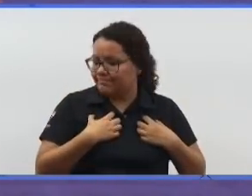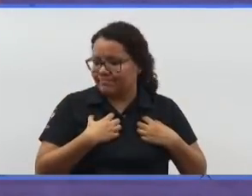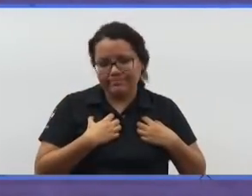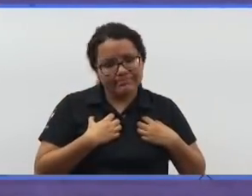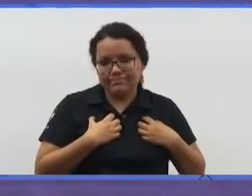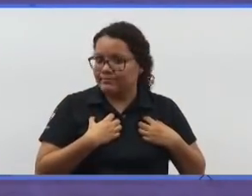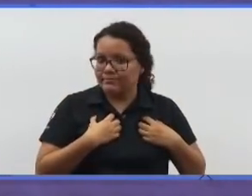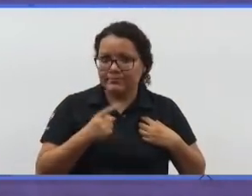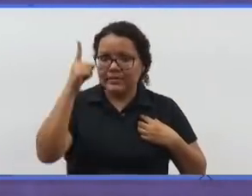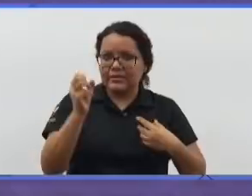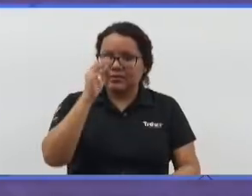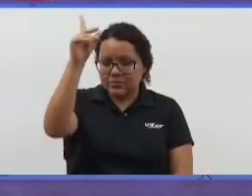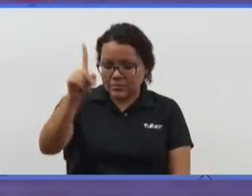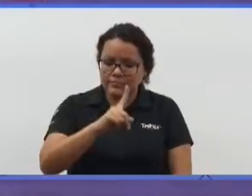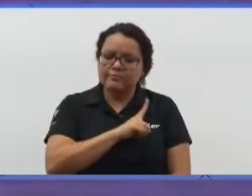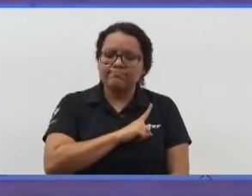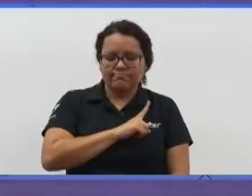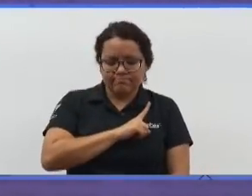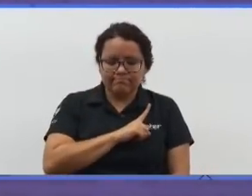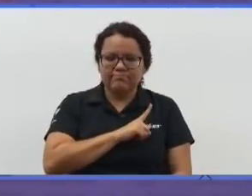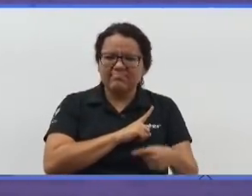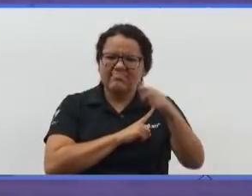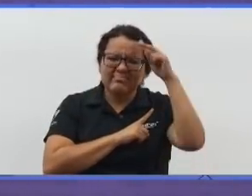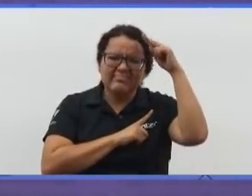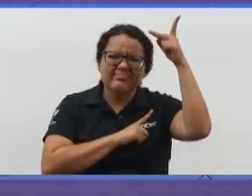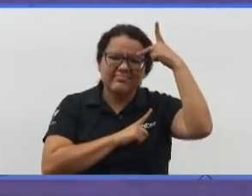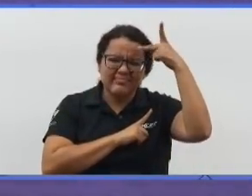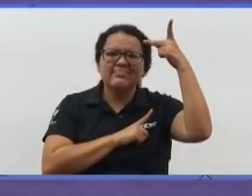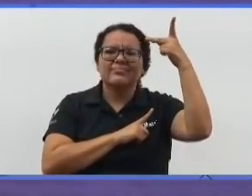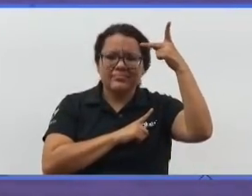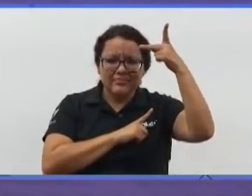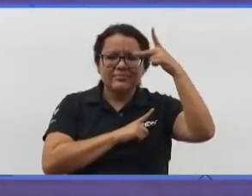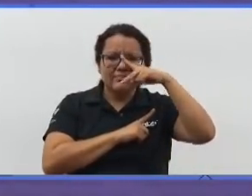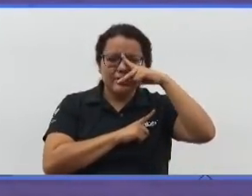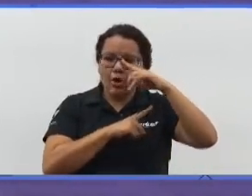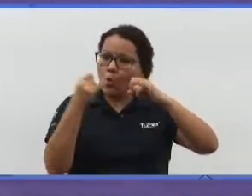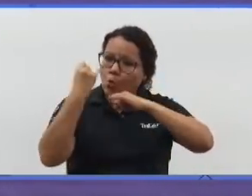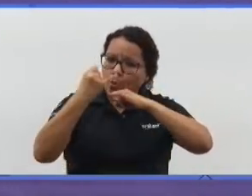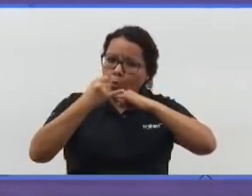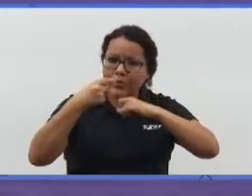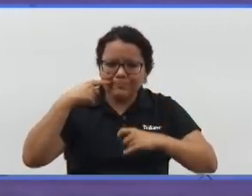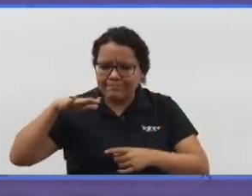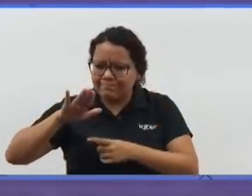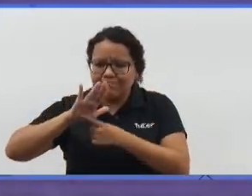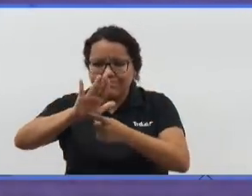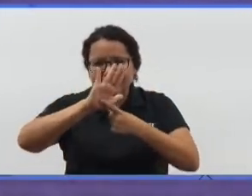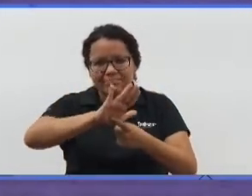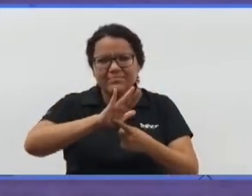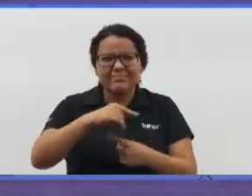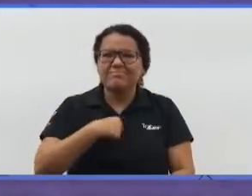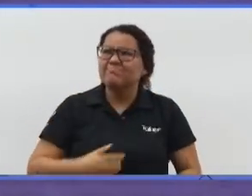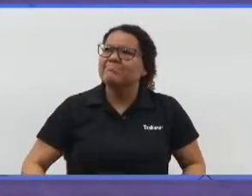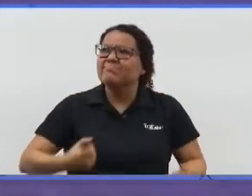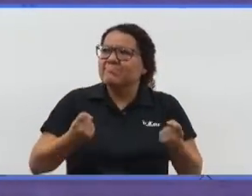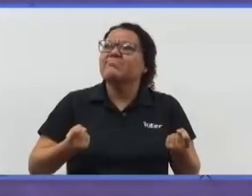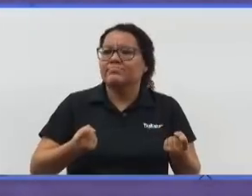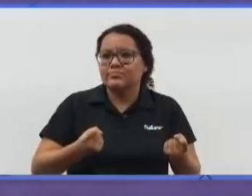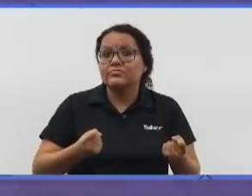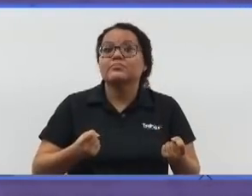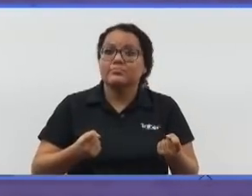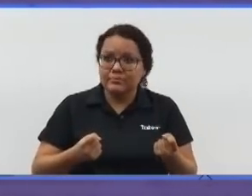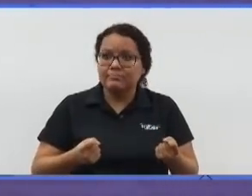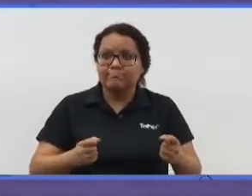vive en ti qué significa eso que la última evidencia para saber si soy salvo viene de los